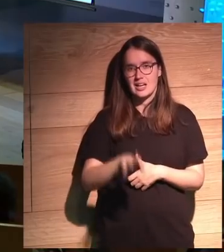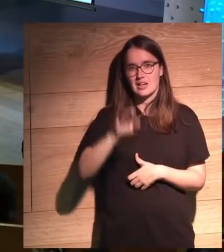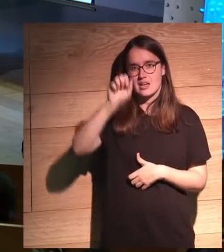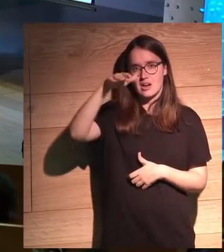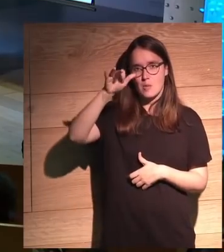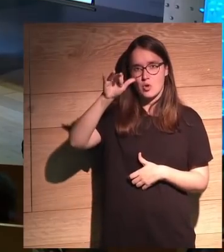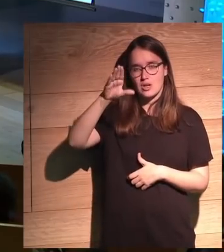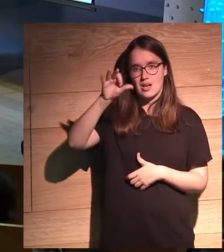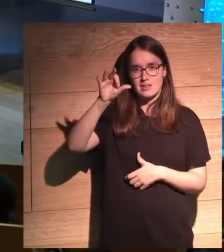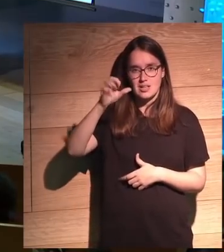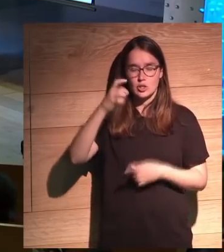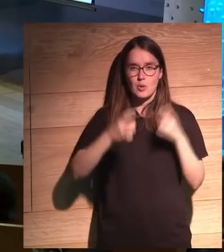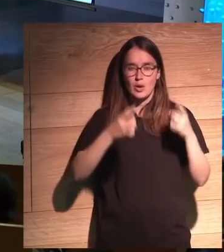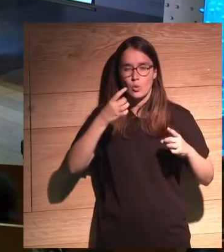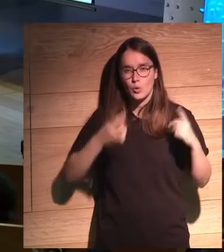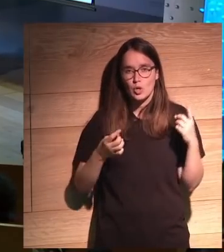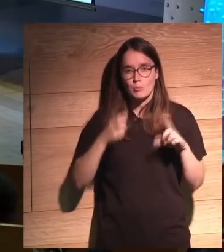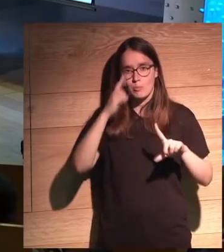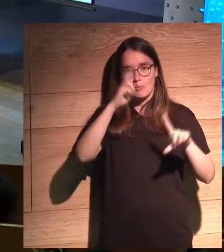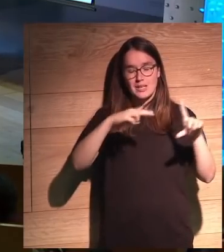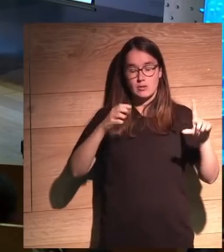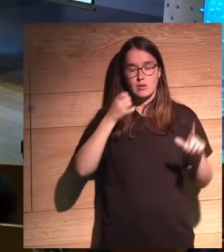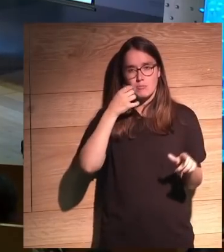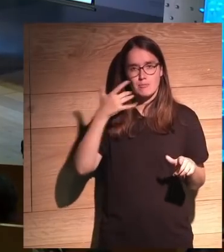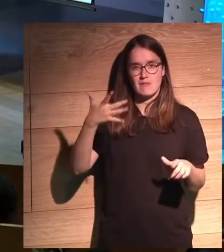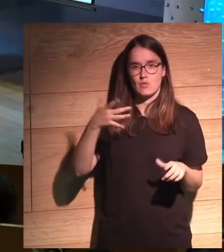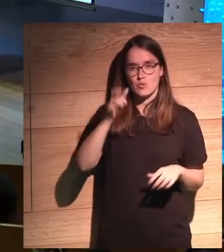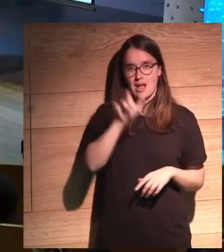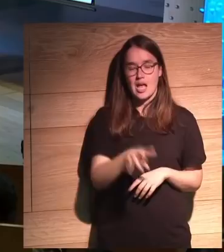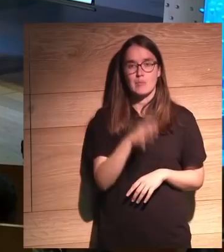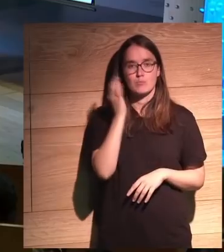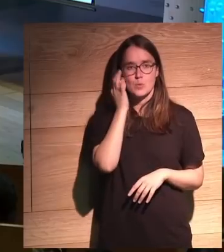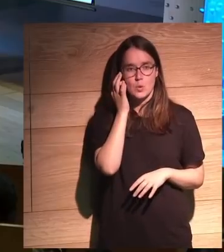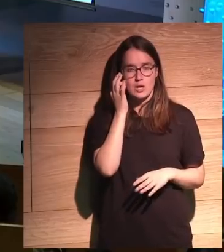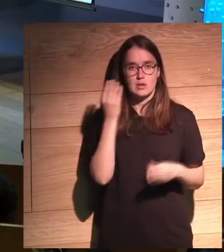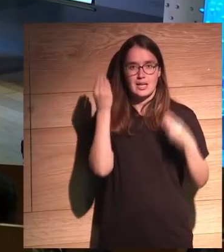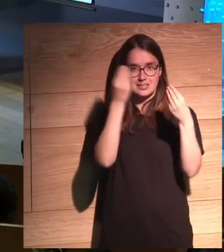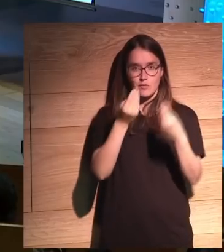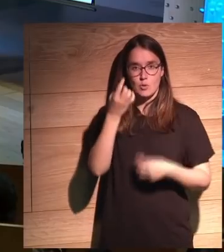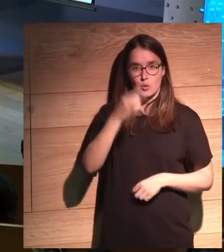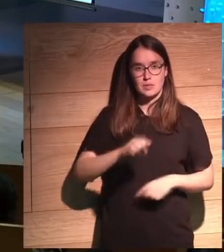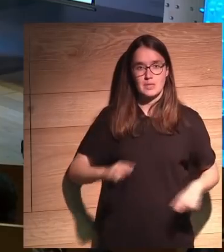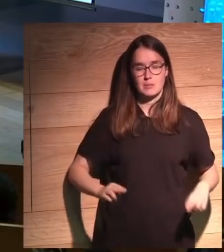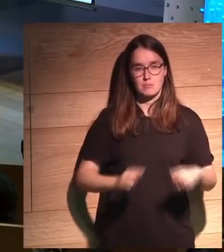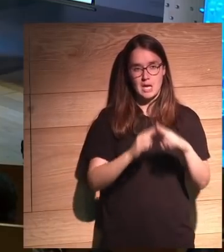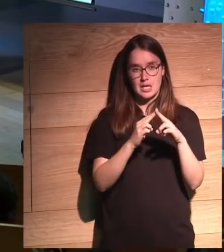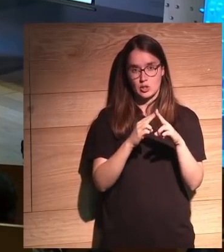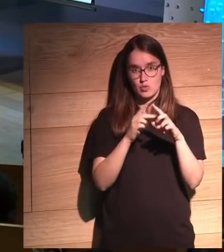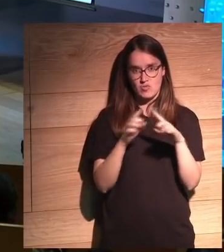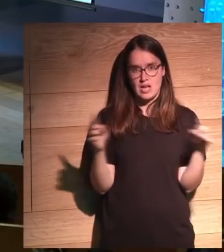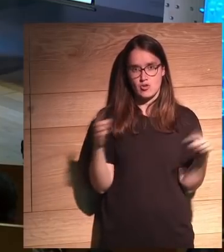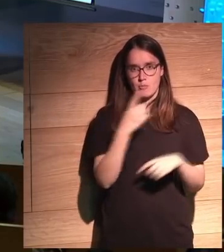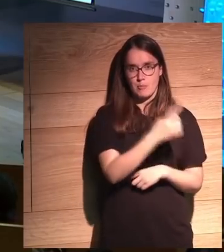bueno, algunos pintores célebres. Una mujer que se formó también en París durante un año,